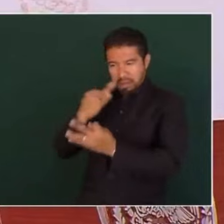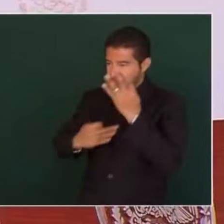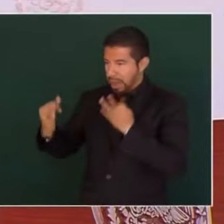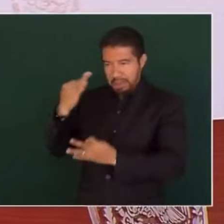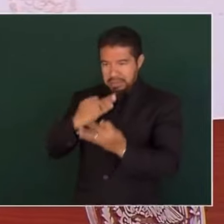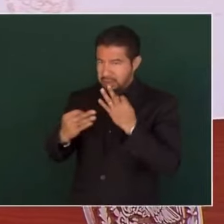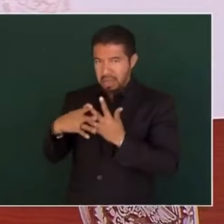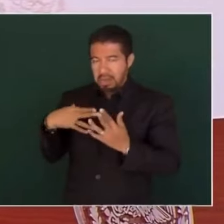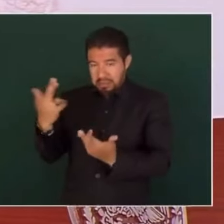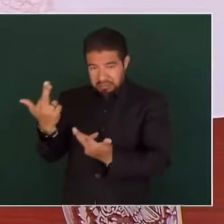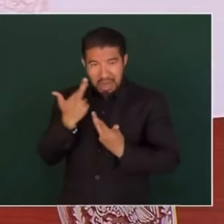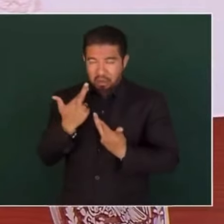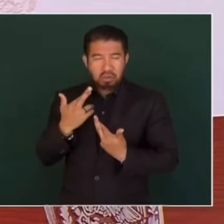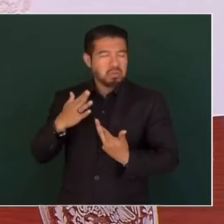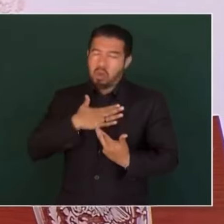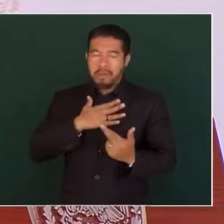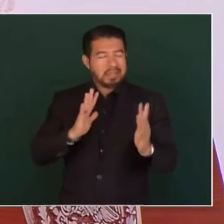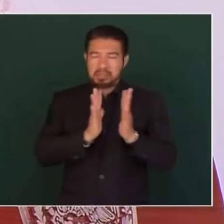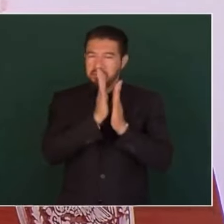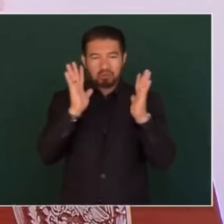Además, ya